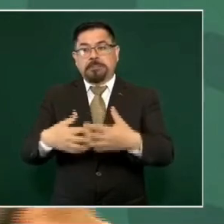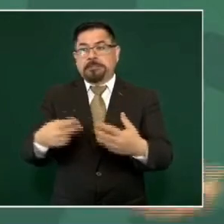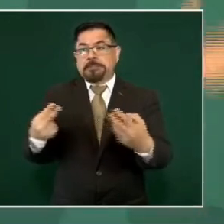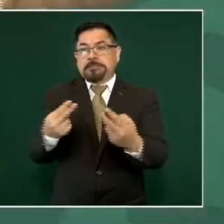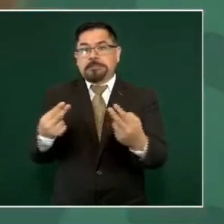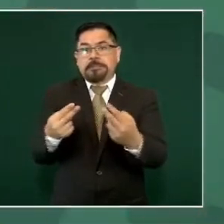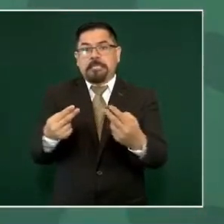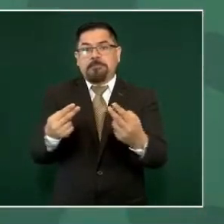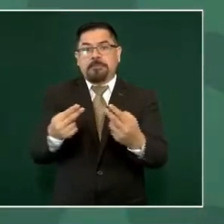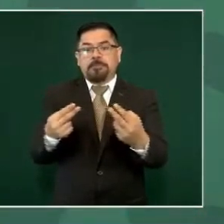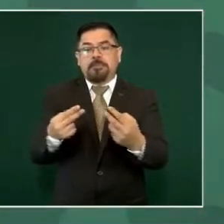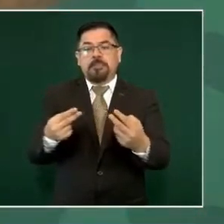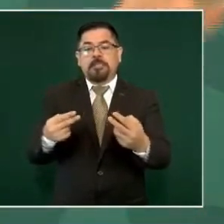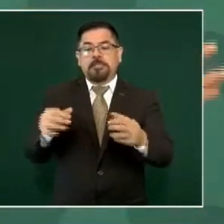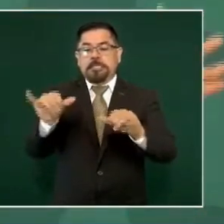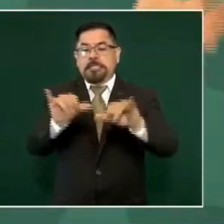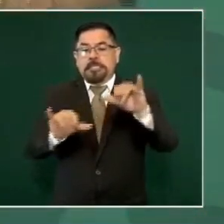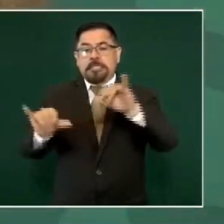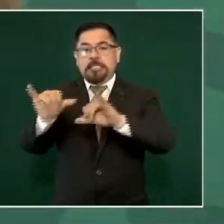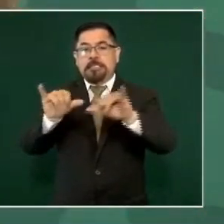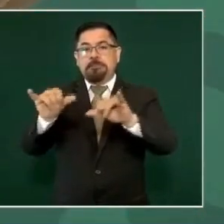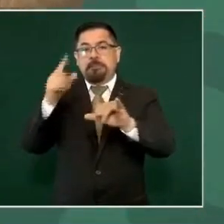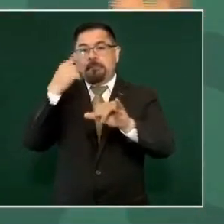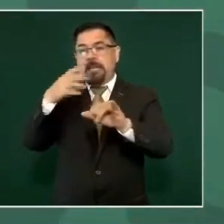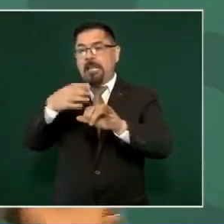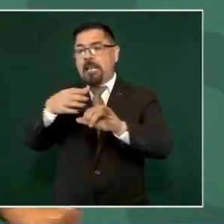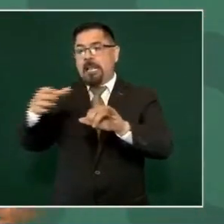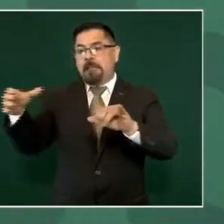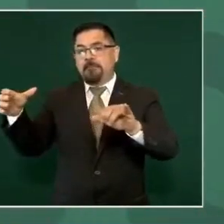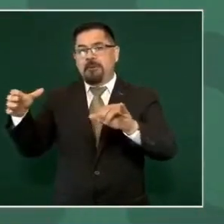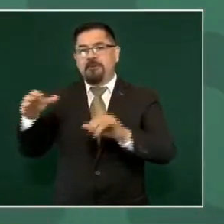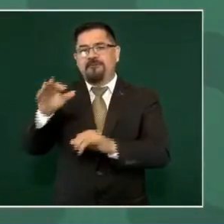como parte del pacto por México